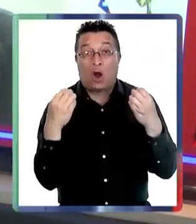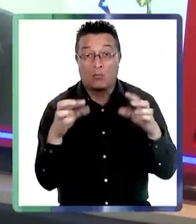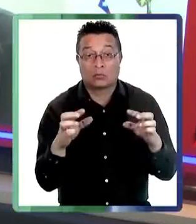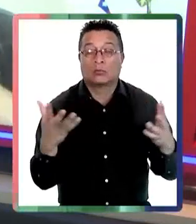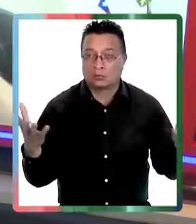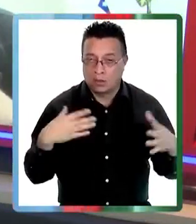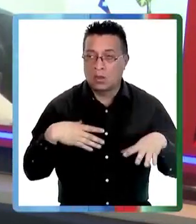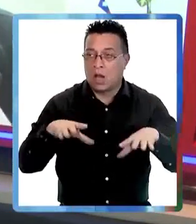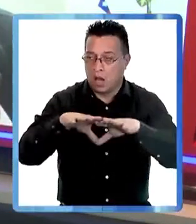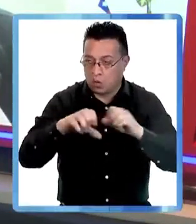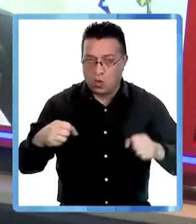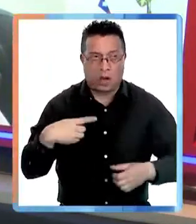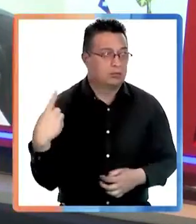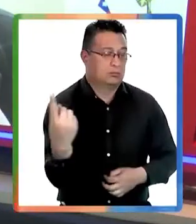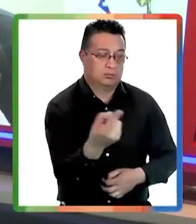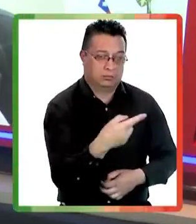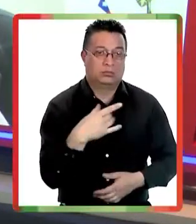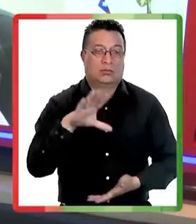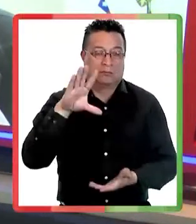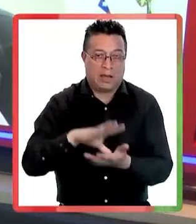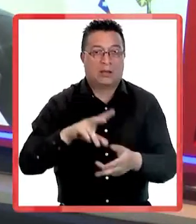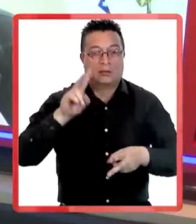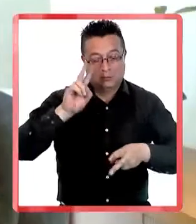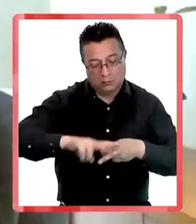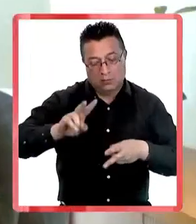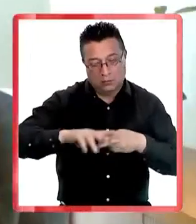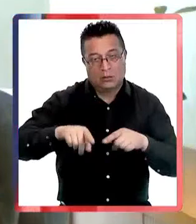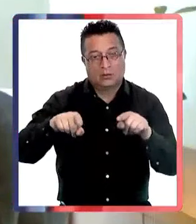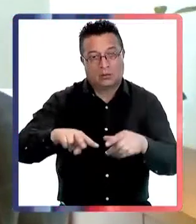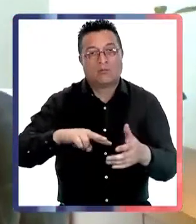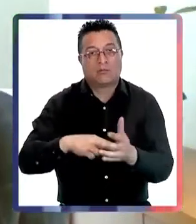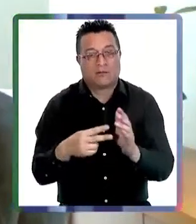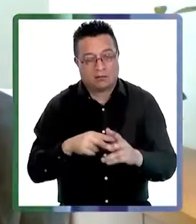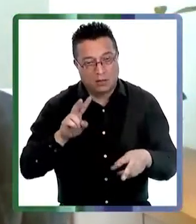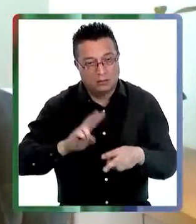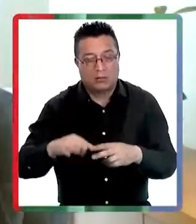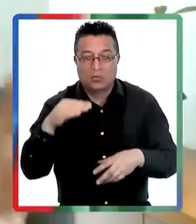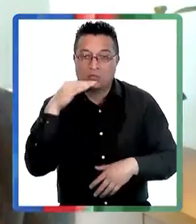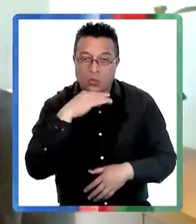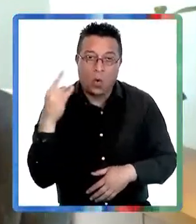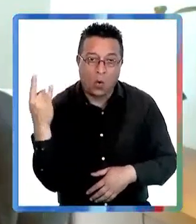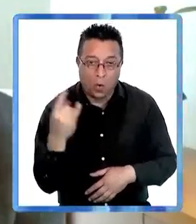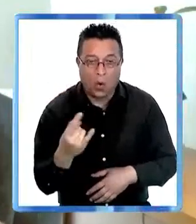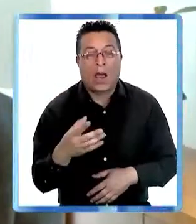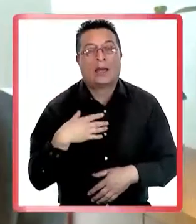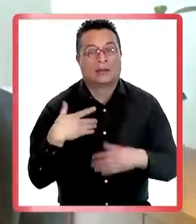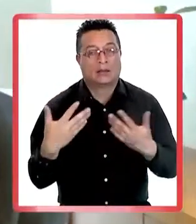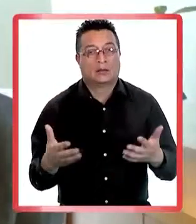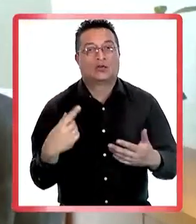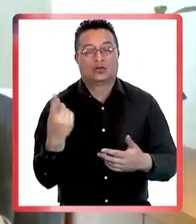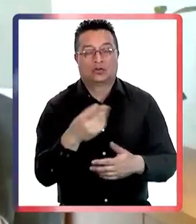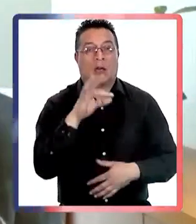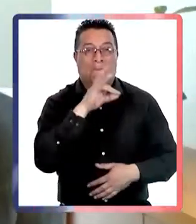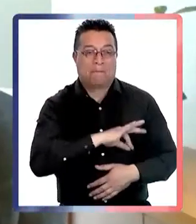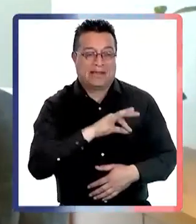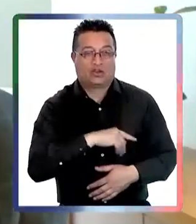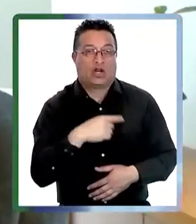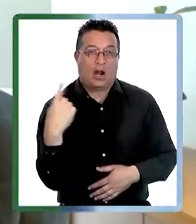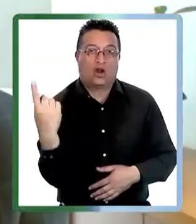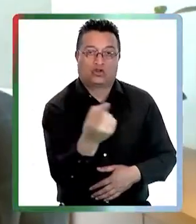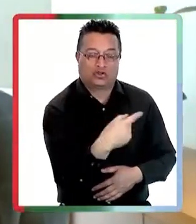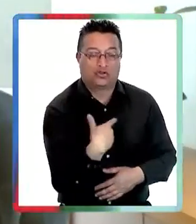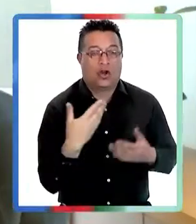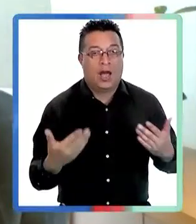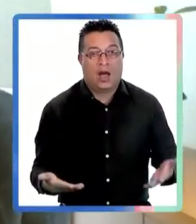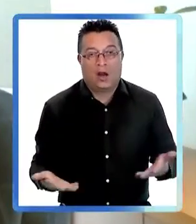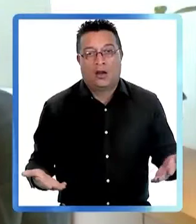oportunidad nos pongamos de acuerdo como país en resolver este problema, esta urgencia que enfrentan nuestros actuales pensionados y